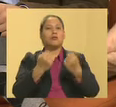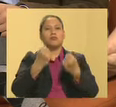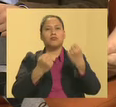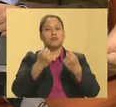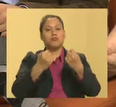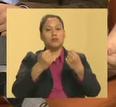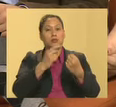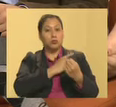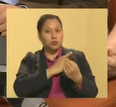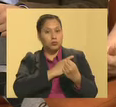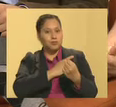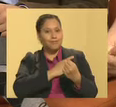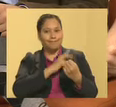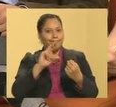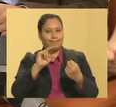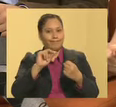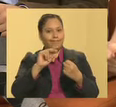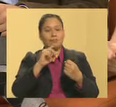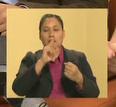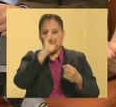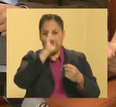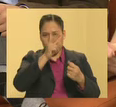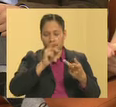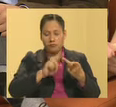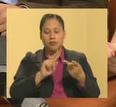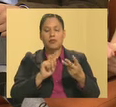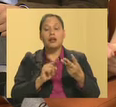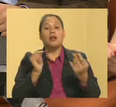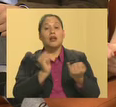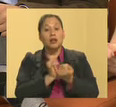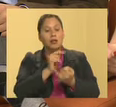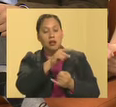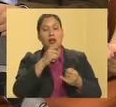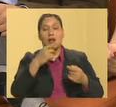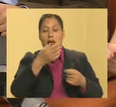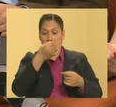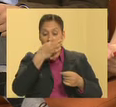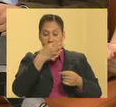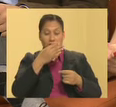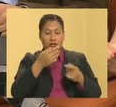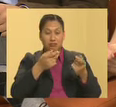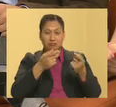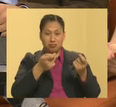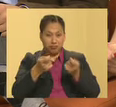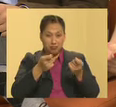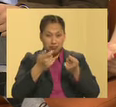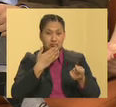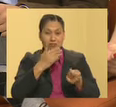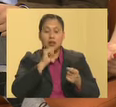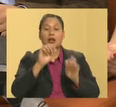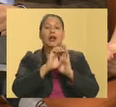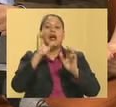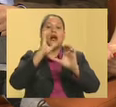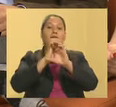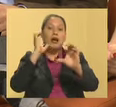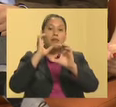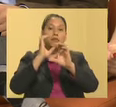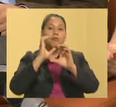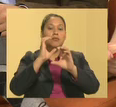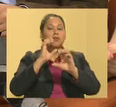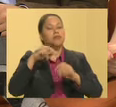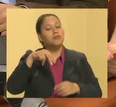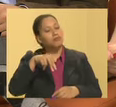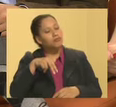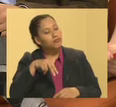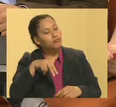Y no se recomienda tampoco, si la epilepsia no está bien controlada, que si va a tomar el transporte público esté cerca de la calle